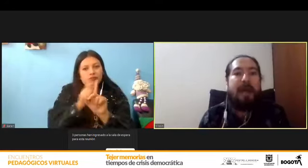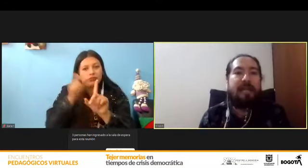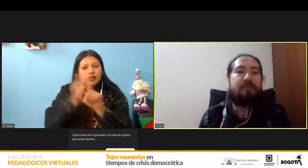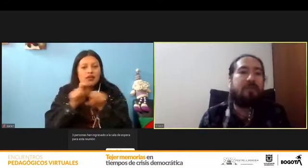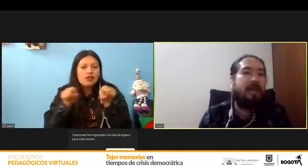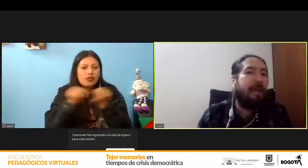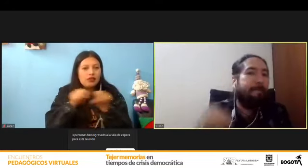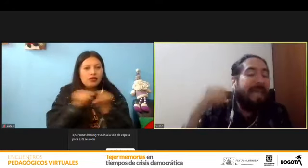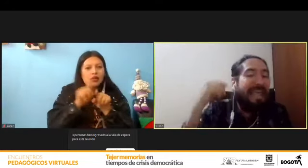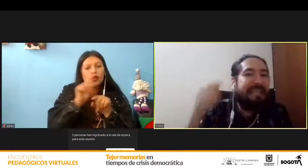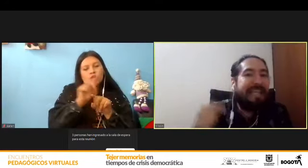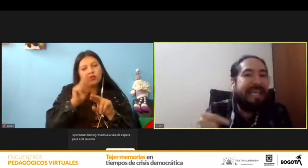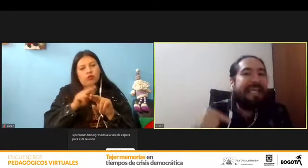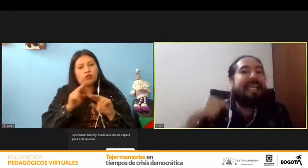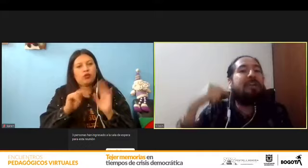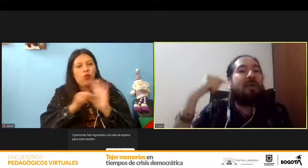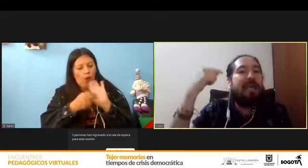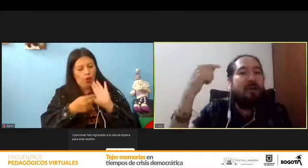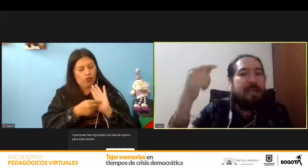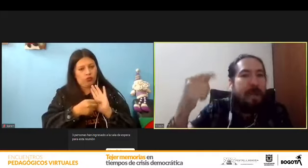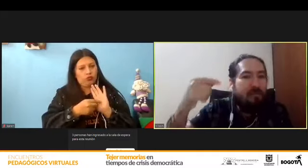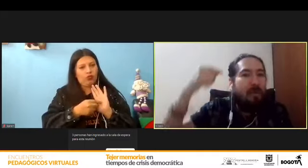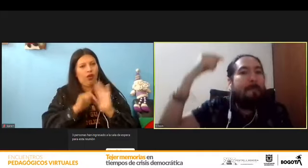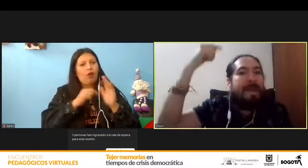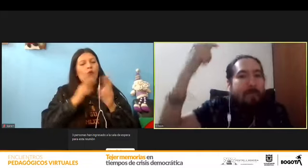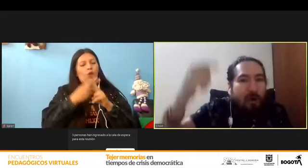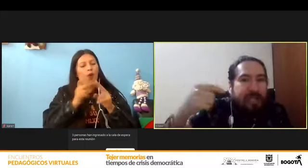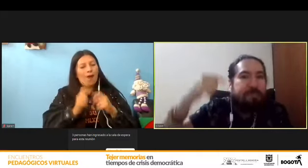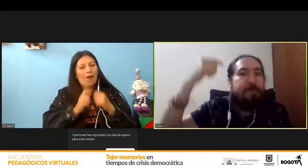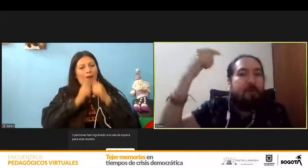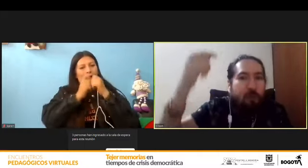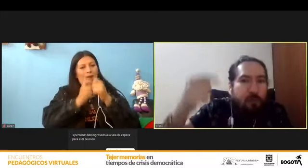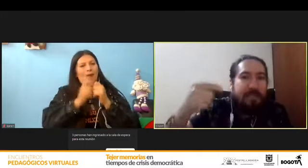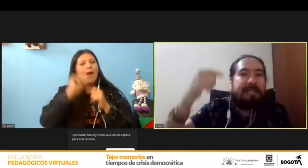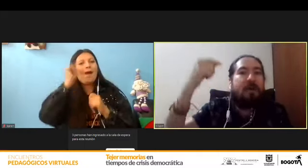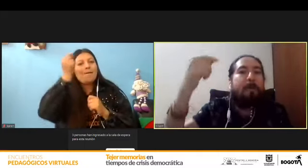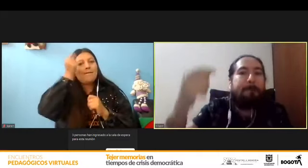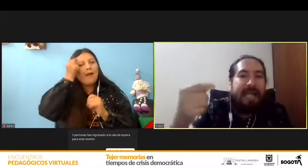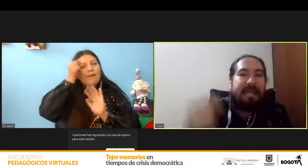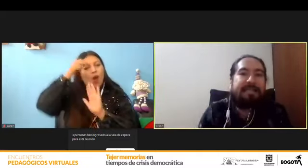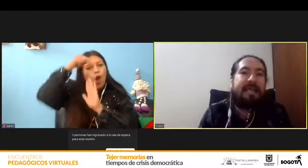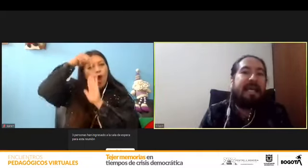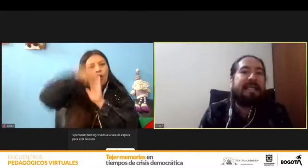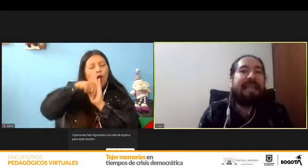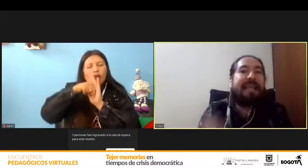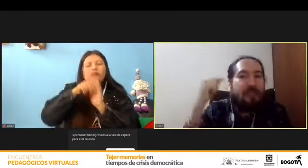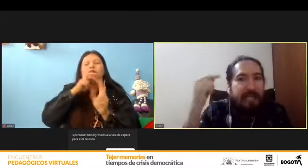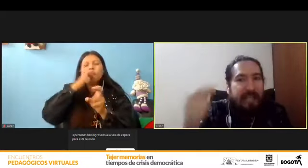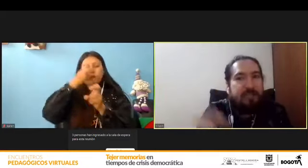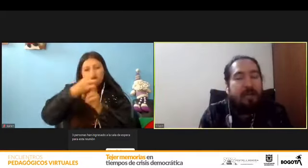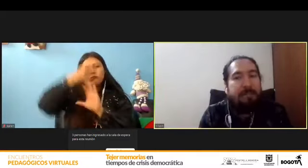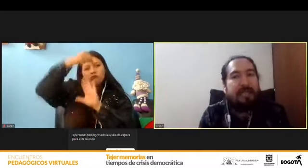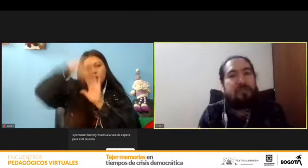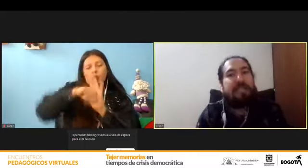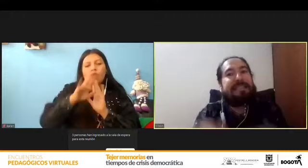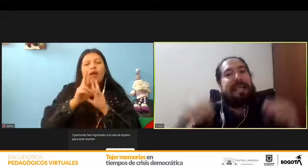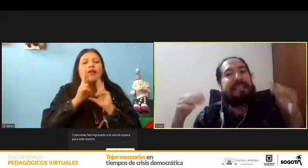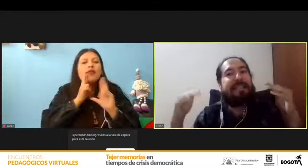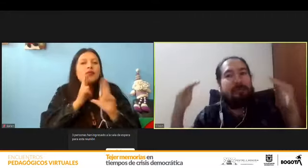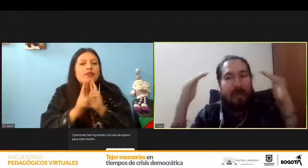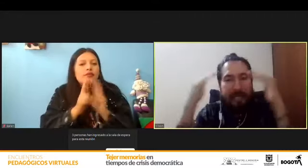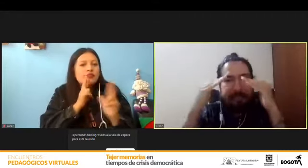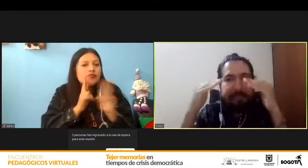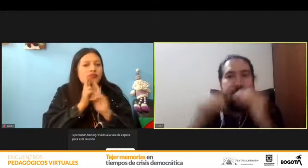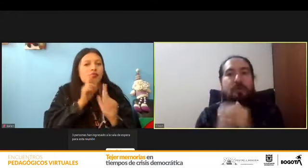y no humanos mediante lo que denominamos como memorias profundas y complejas de los relacionamientos entre